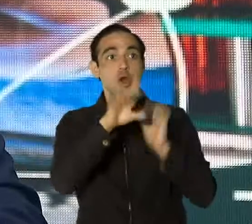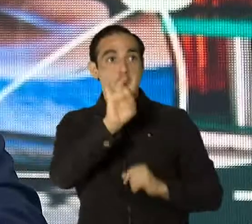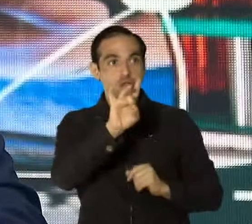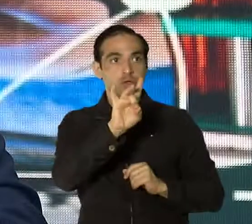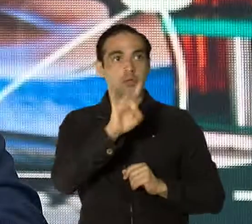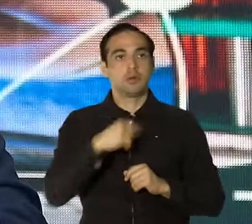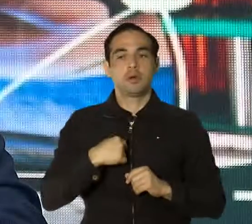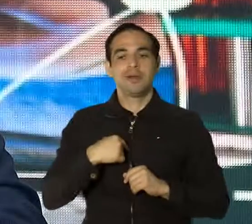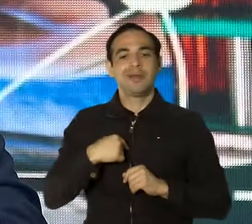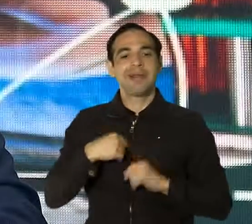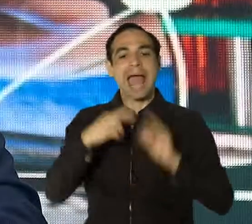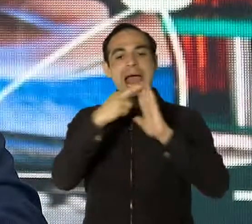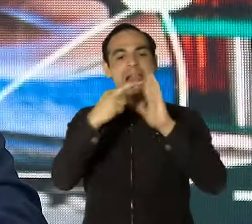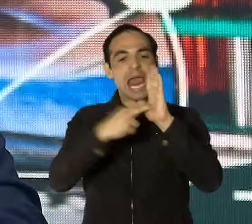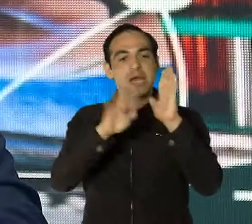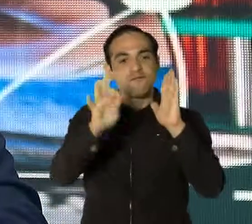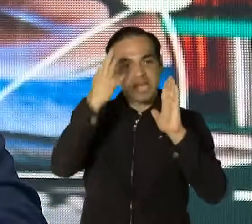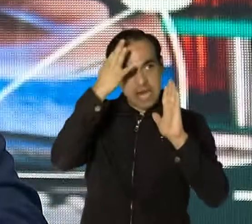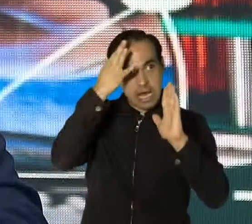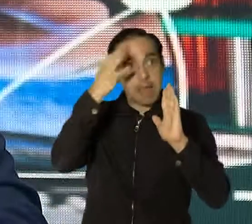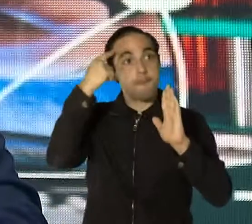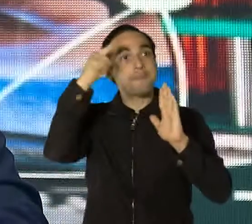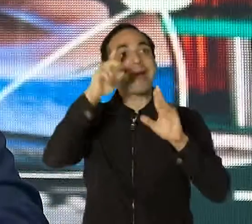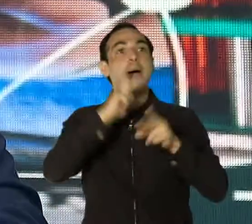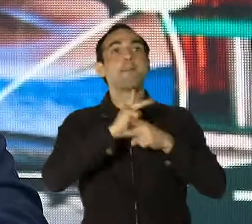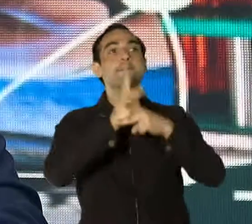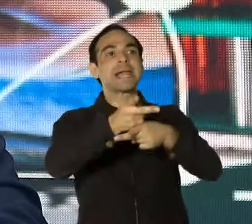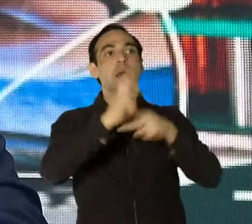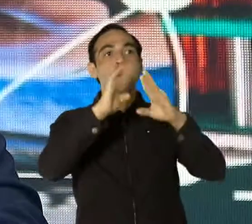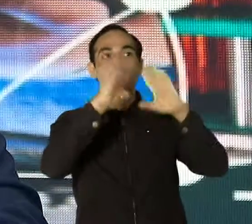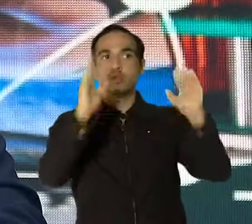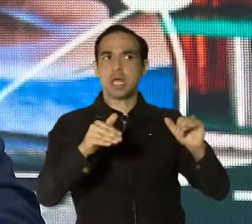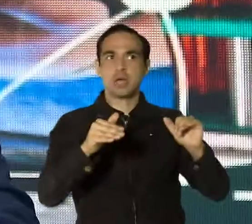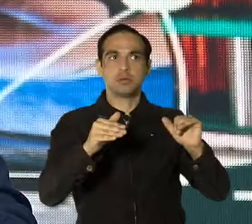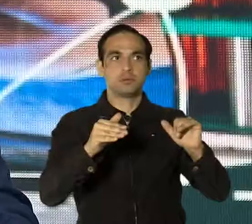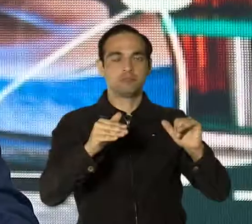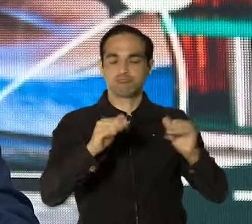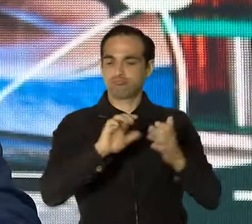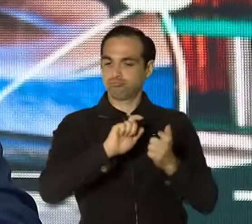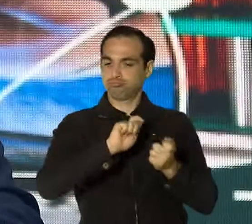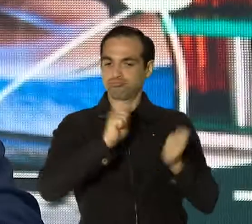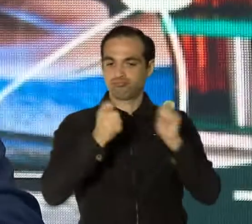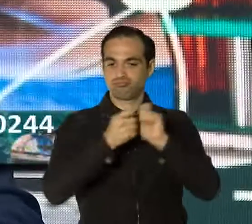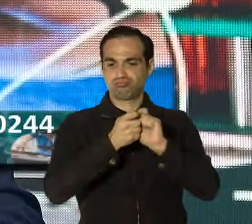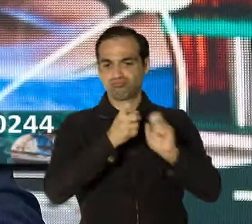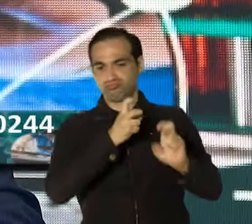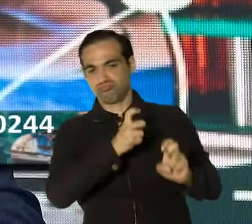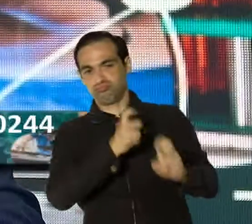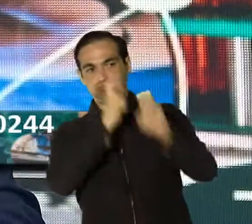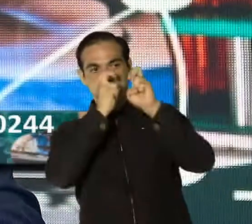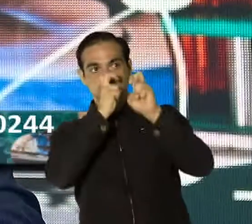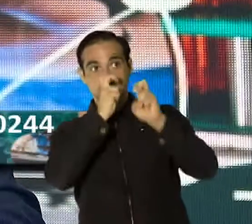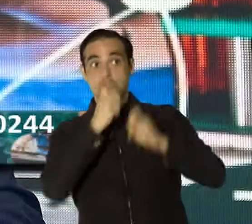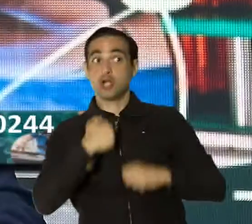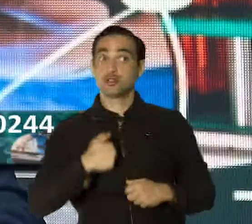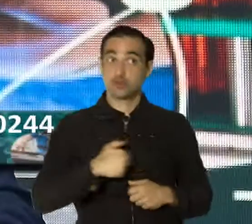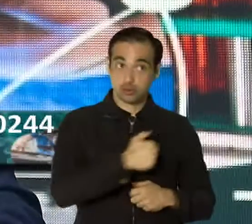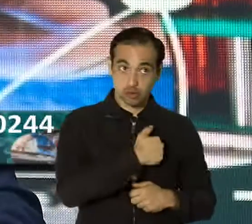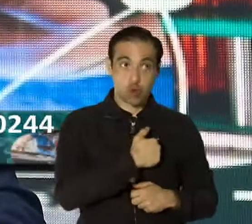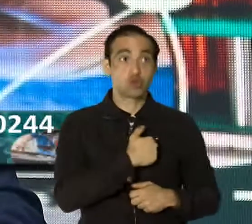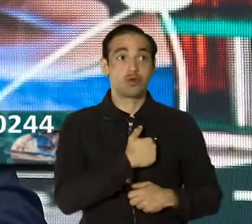préstamos hipotecarios son bien estrictas. Nosotros somos licenciados en hipoteca,